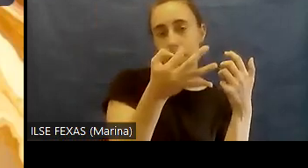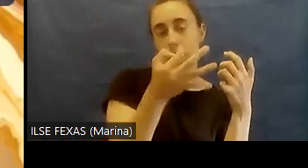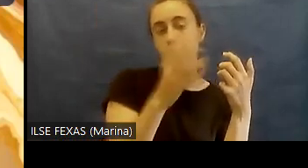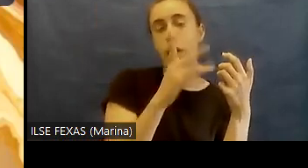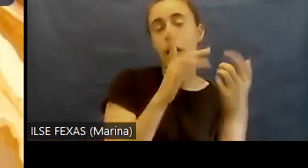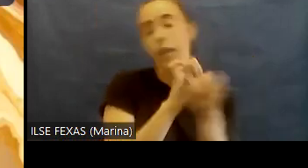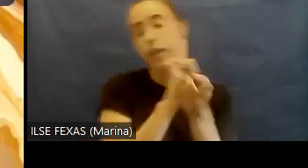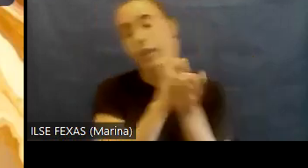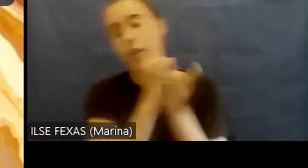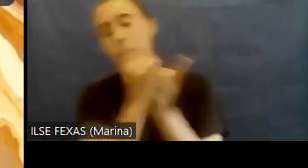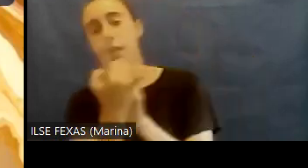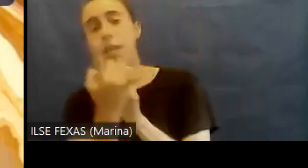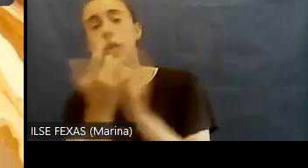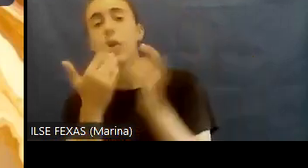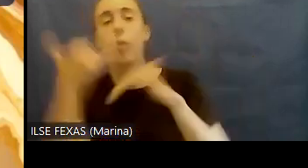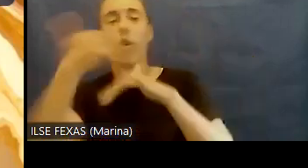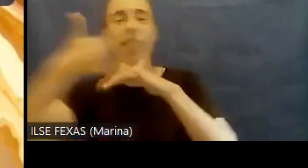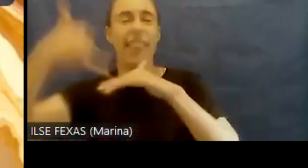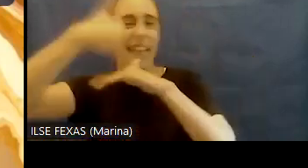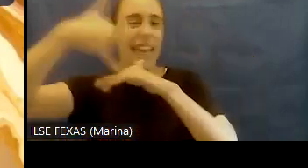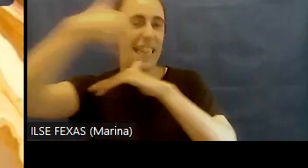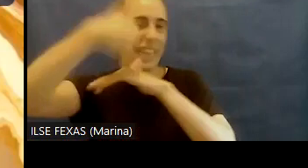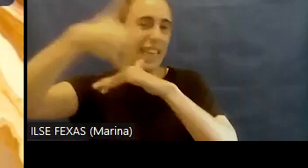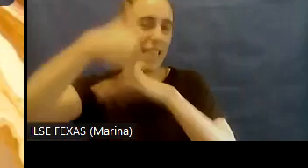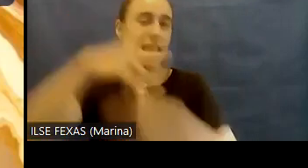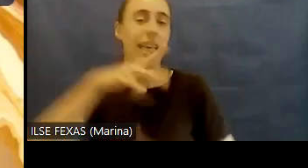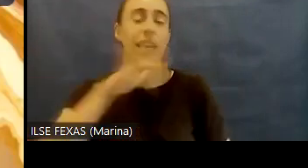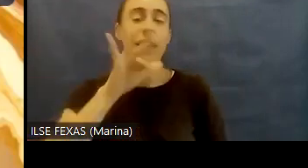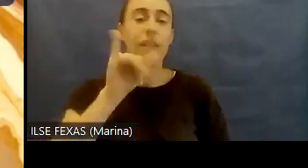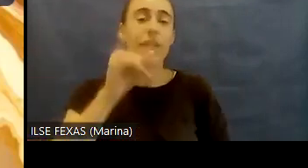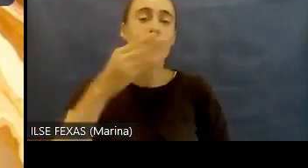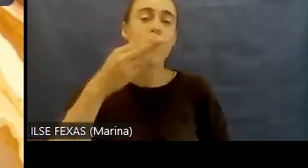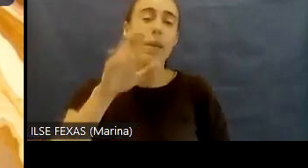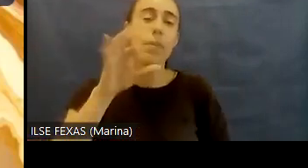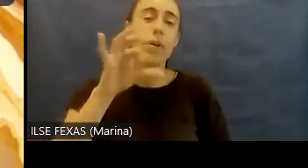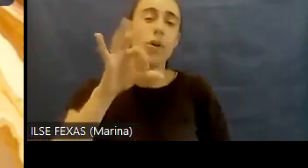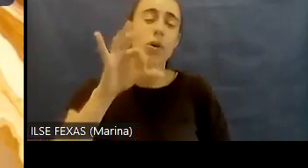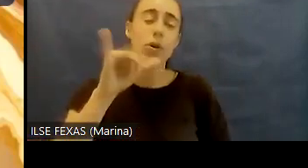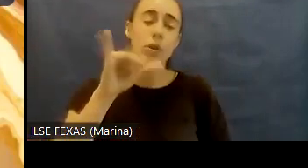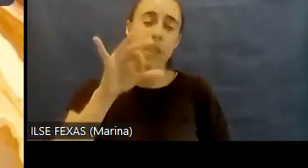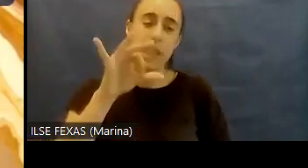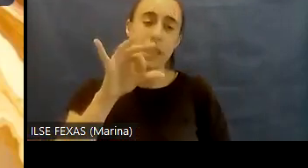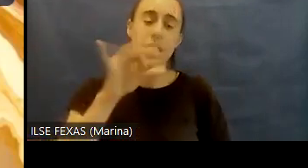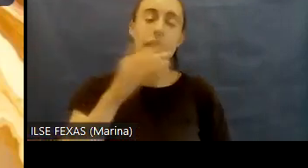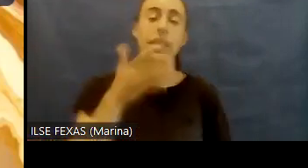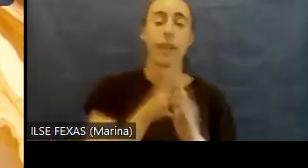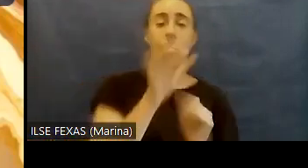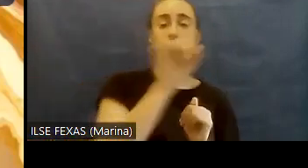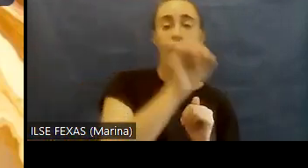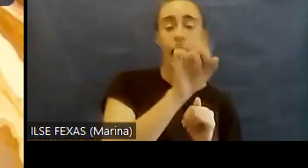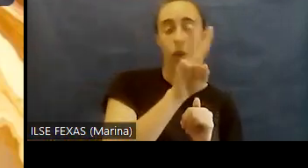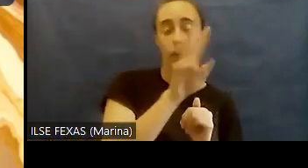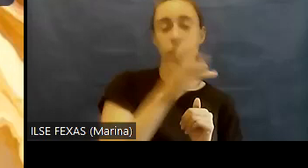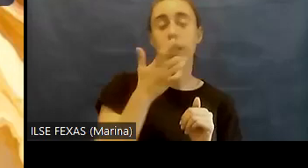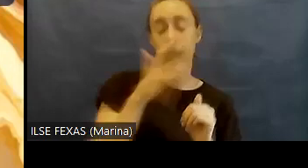son cicatrices, fibrosis. Vale, pues el gel de aloe vera tiene cierto efecto antifibrótico, de forma que cuando hay una hepatitis